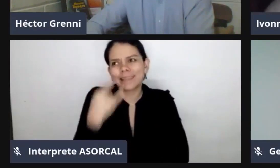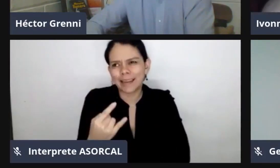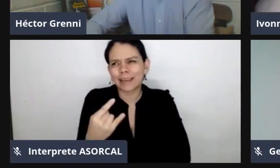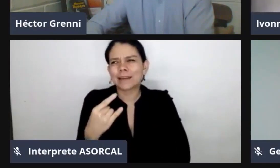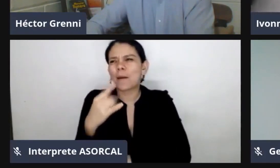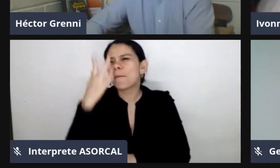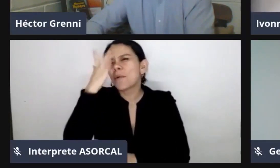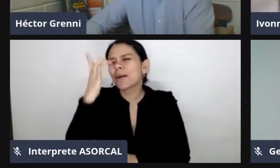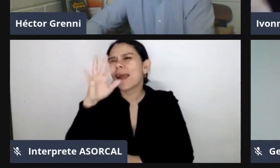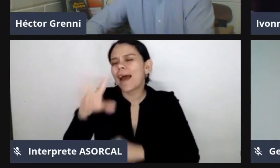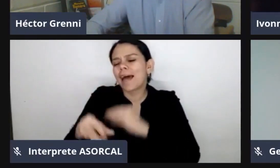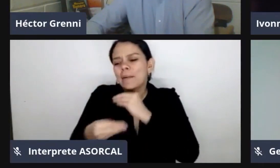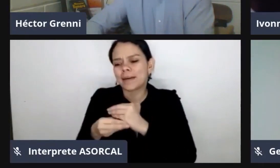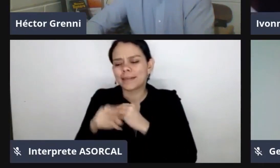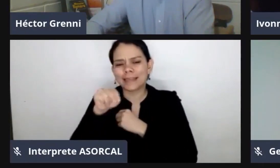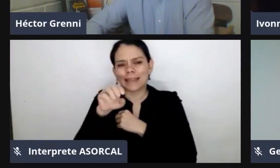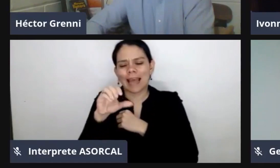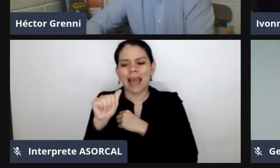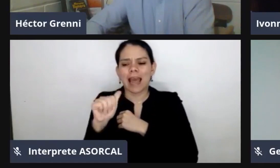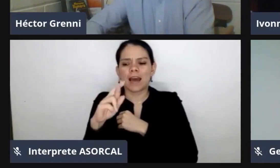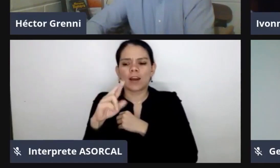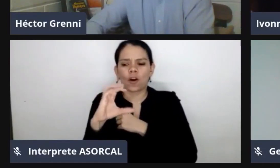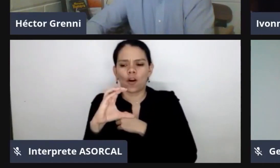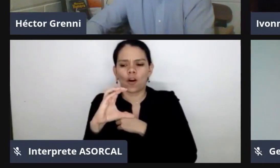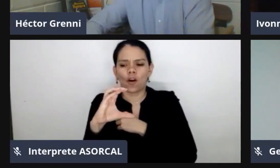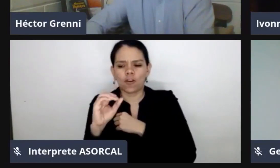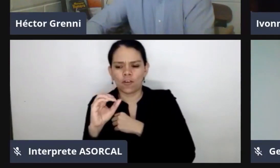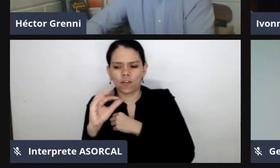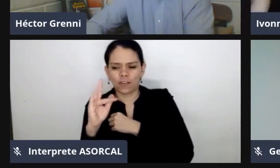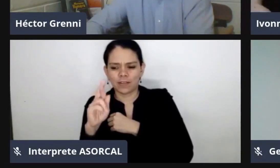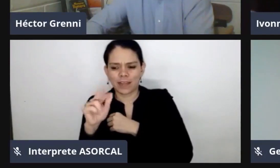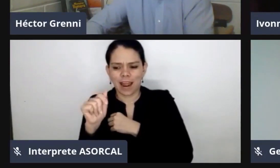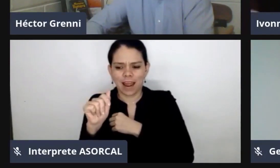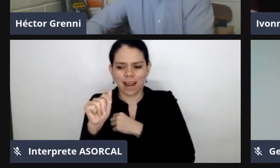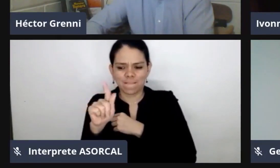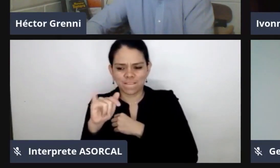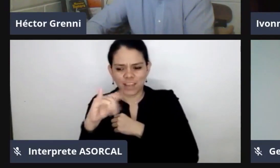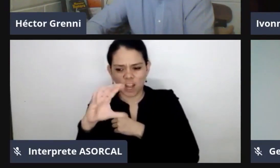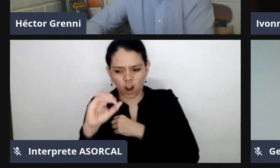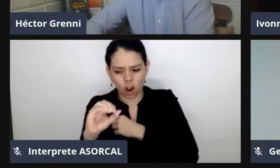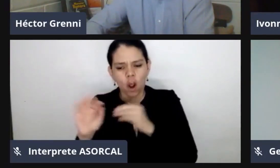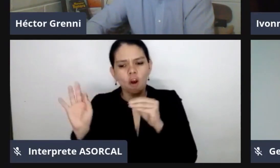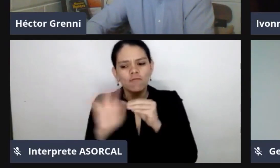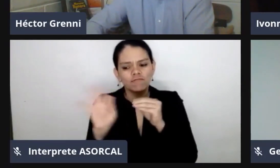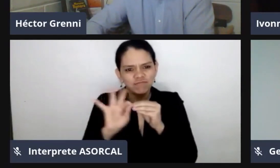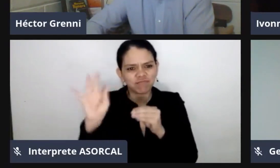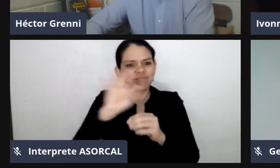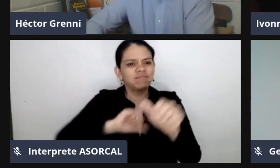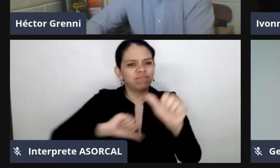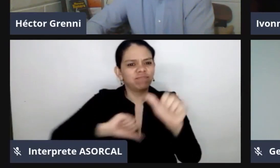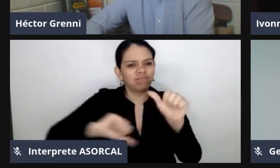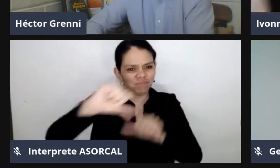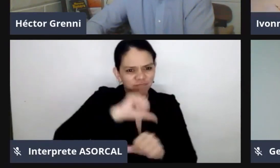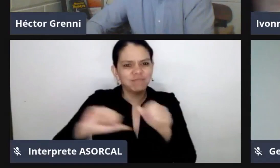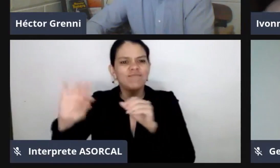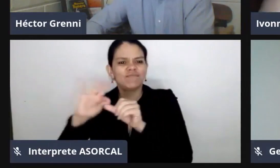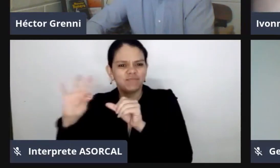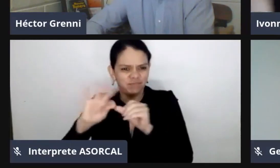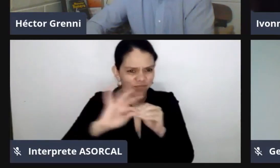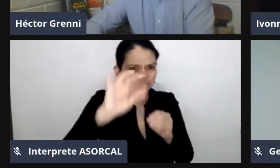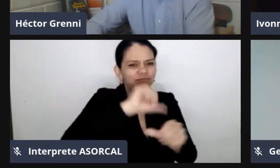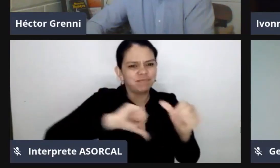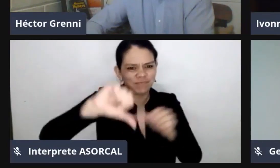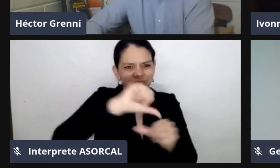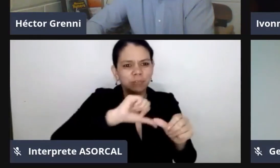se vuelven territorios de guerra, no por pensar en una redistribución, digamos, de la tierra o por